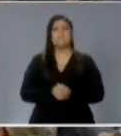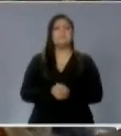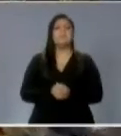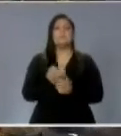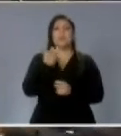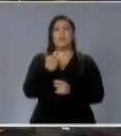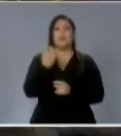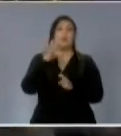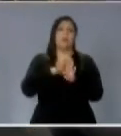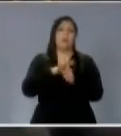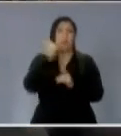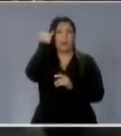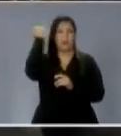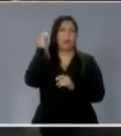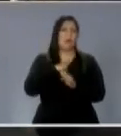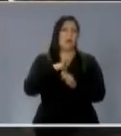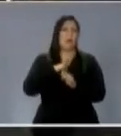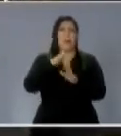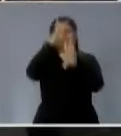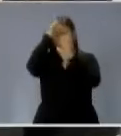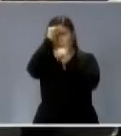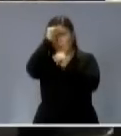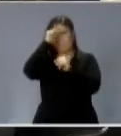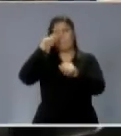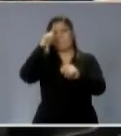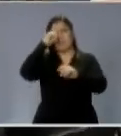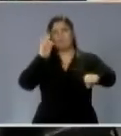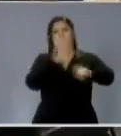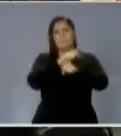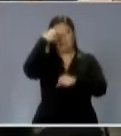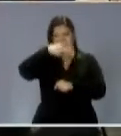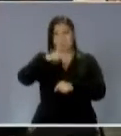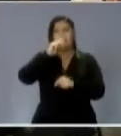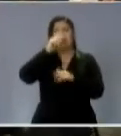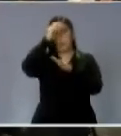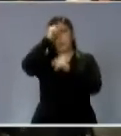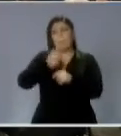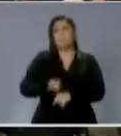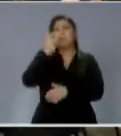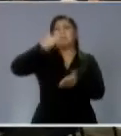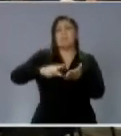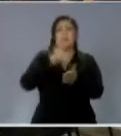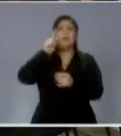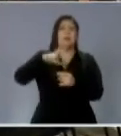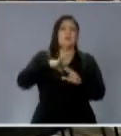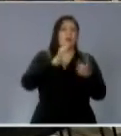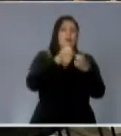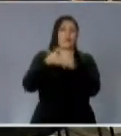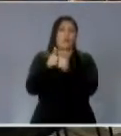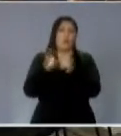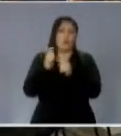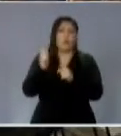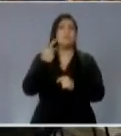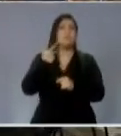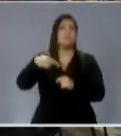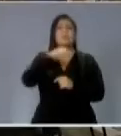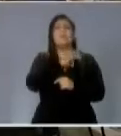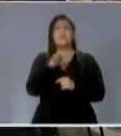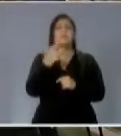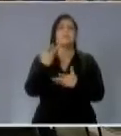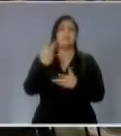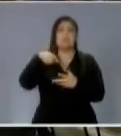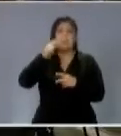instancia aceptó el mérito de los mexicanos. Porque el presidente destacó que deja un país mejor que el que recibió. Este debe ser el